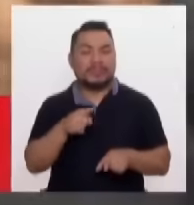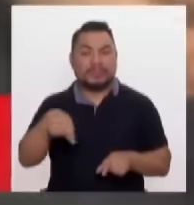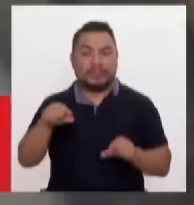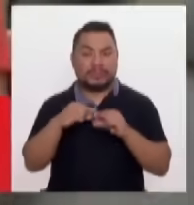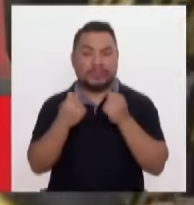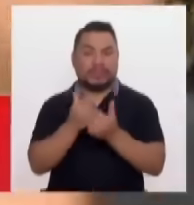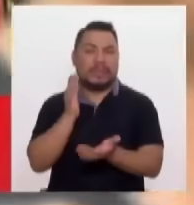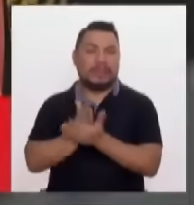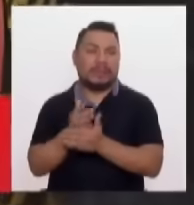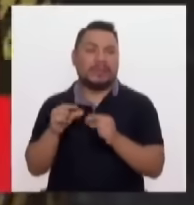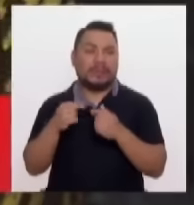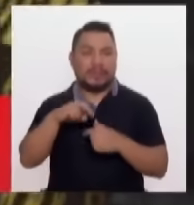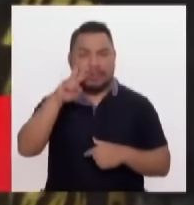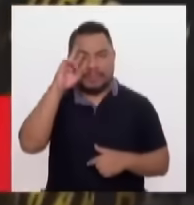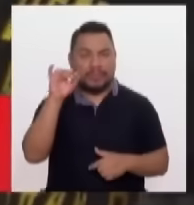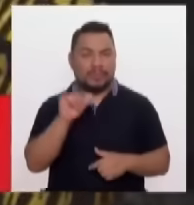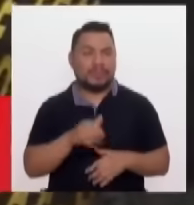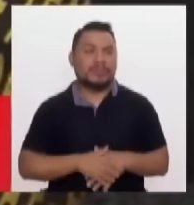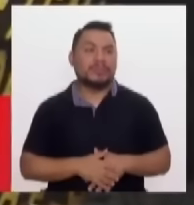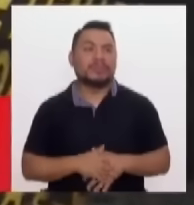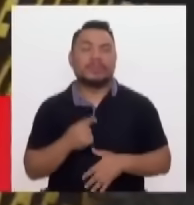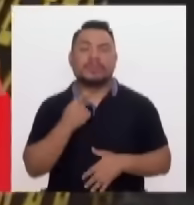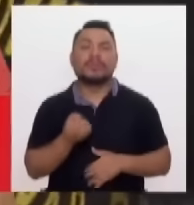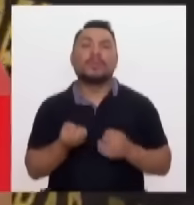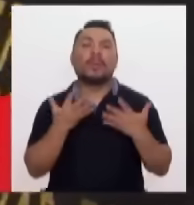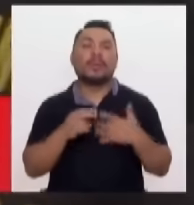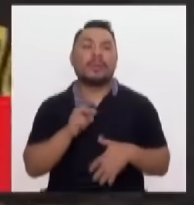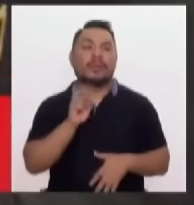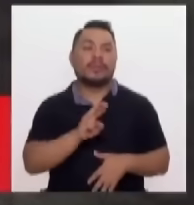ocurriendo en el Perú. Reiterar, son